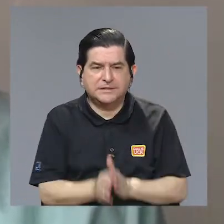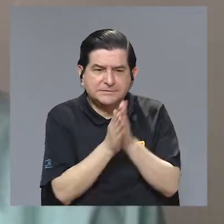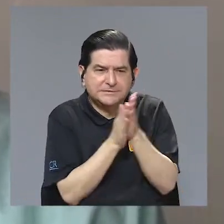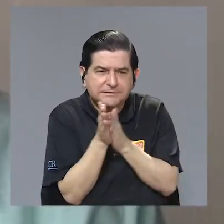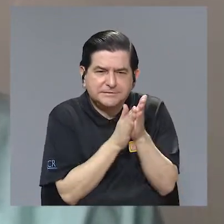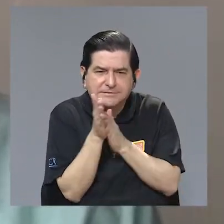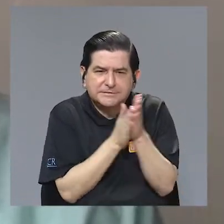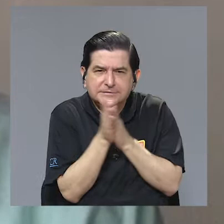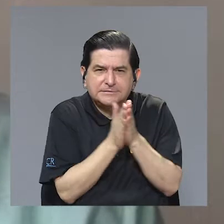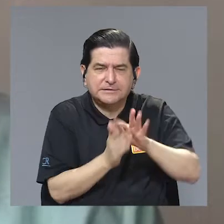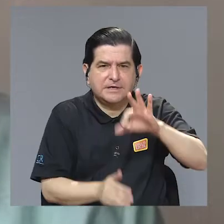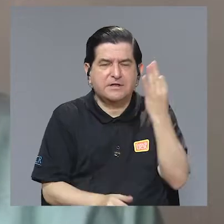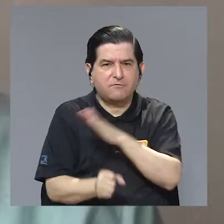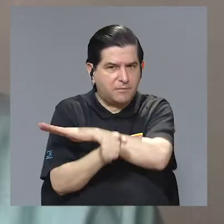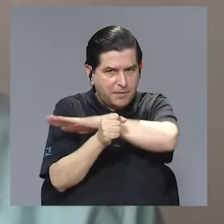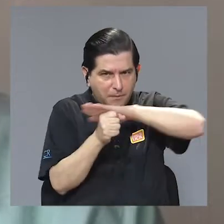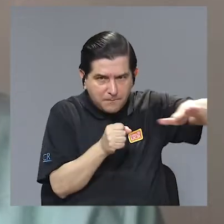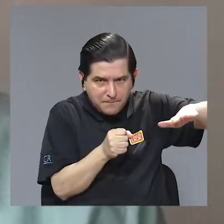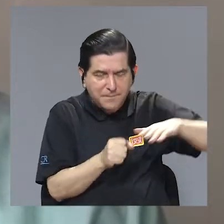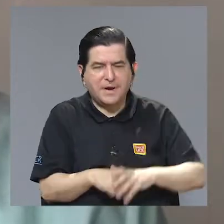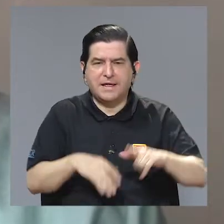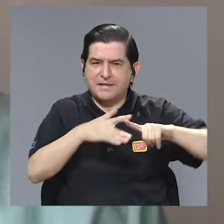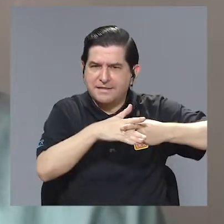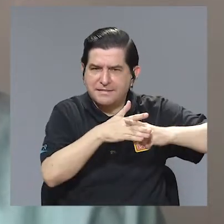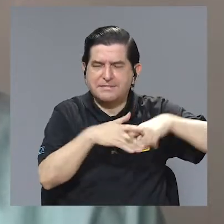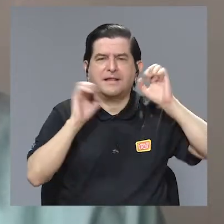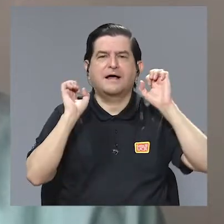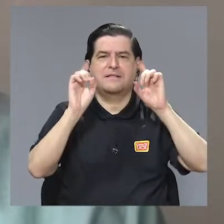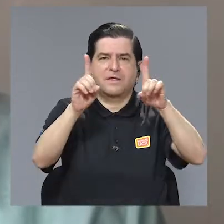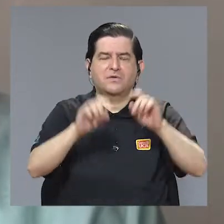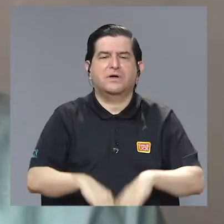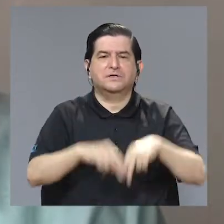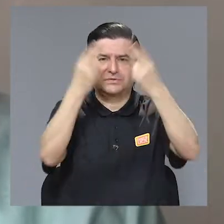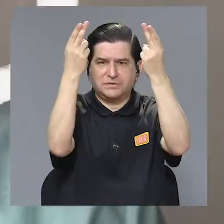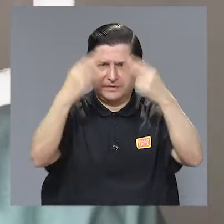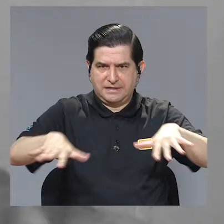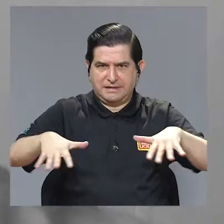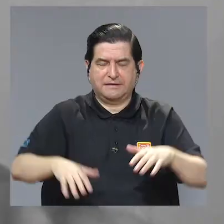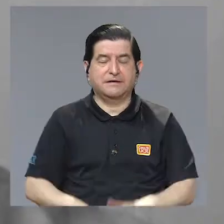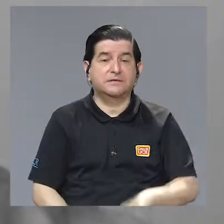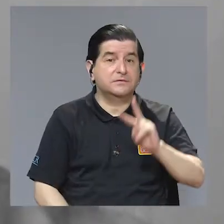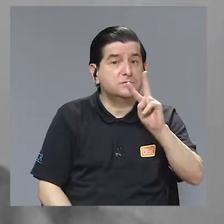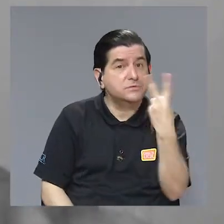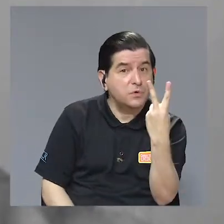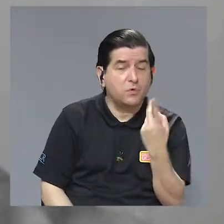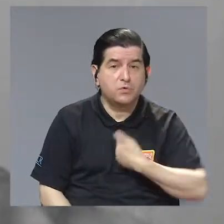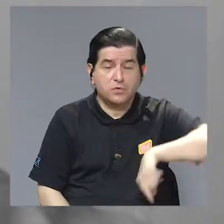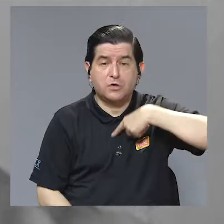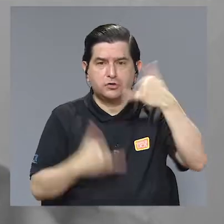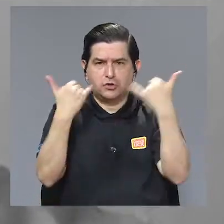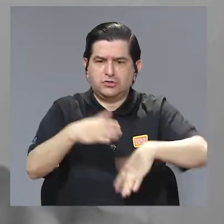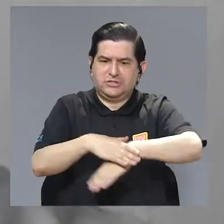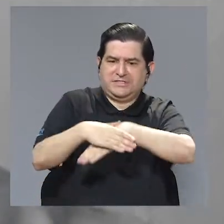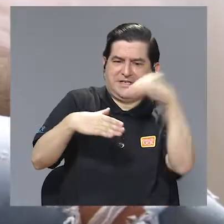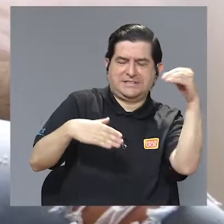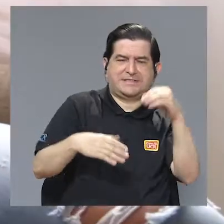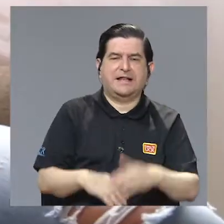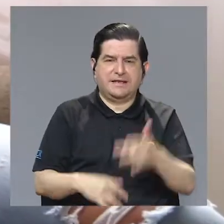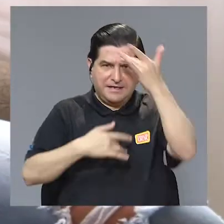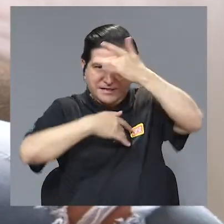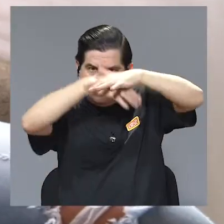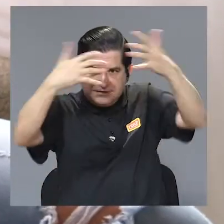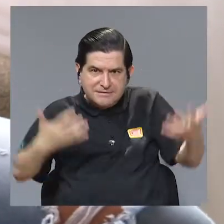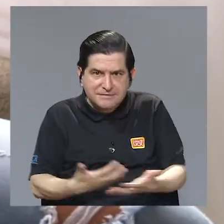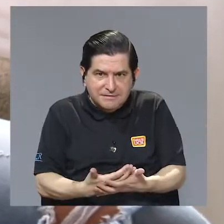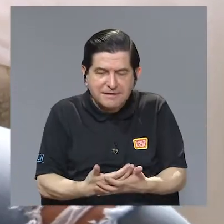para aprovechar de la manera más integral estas herramientas educativas virtuales. Y segundo, cuando salgamos ya de la